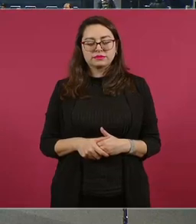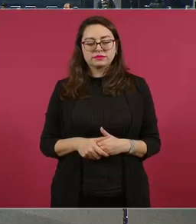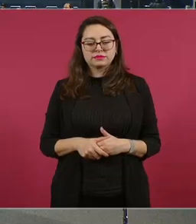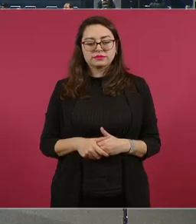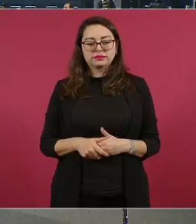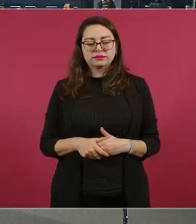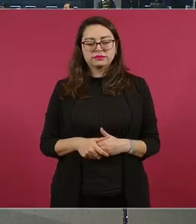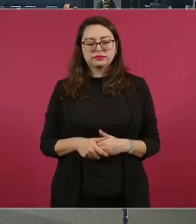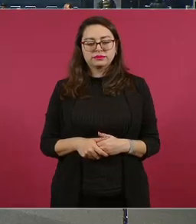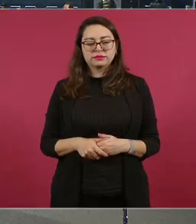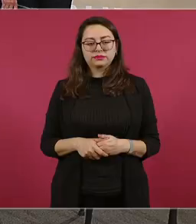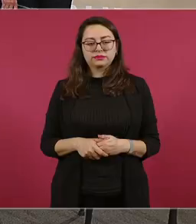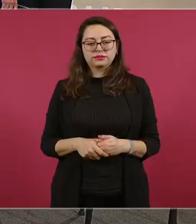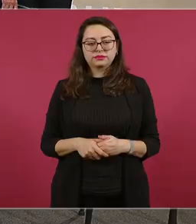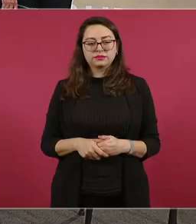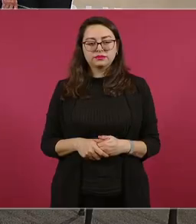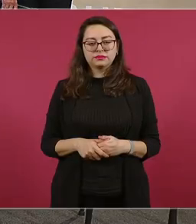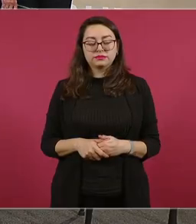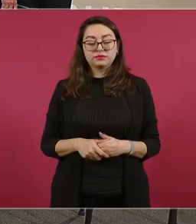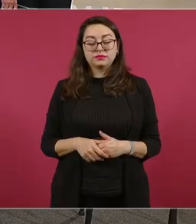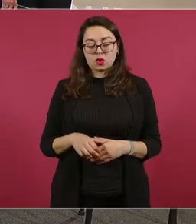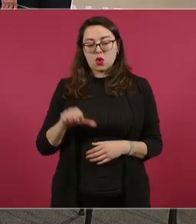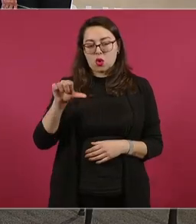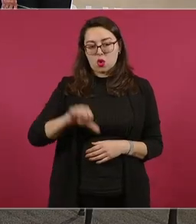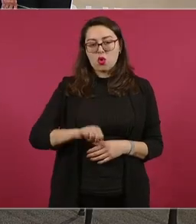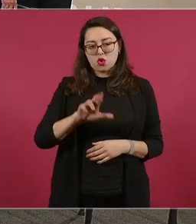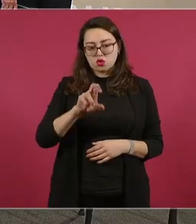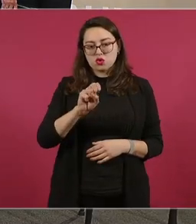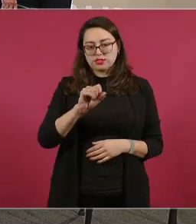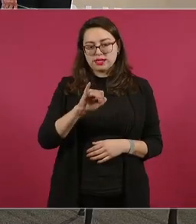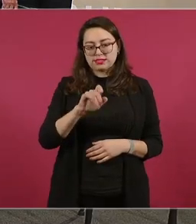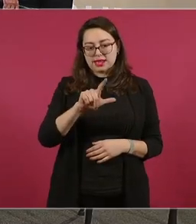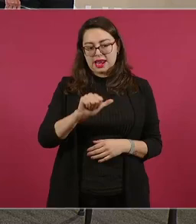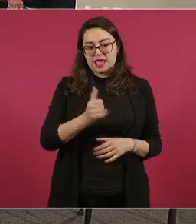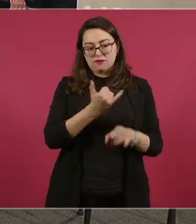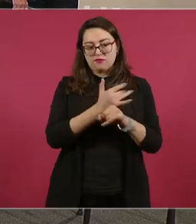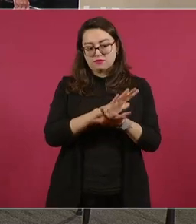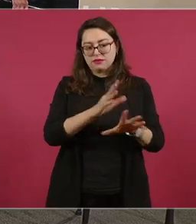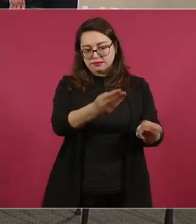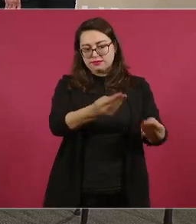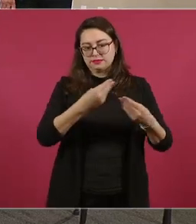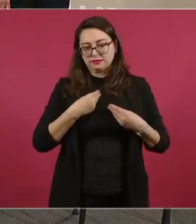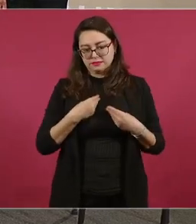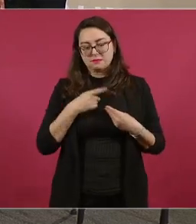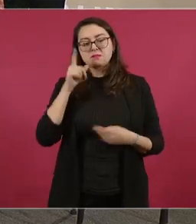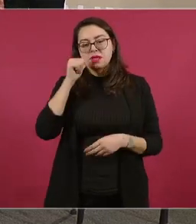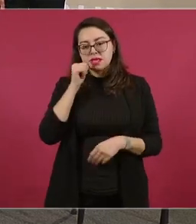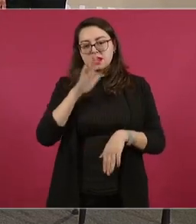Rosa Isela. Entonces, mañana que tengamos más elementos.